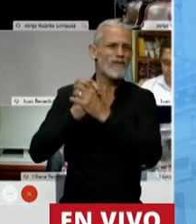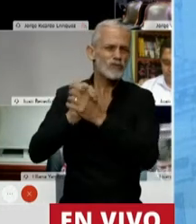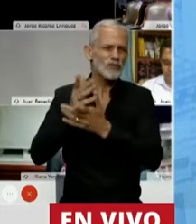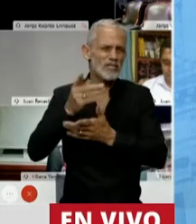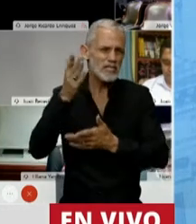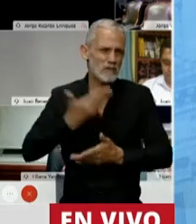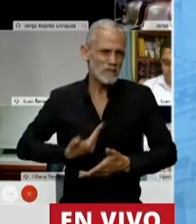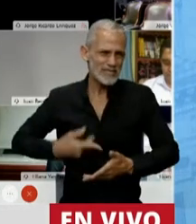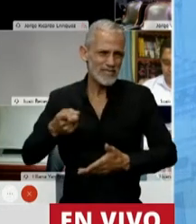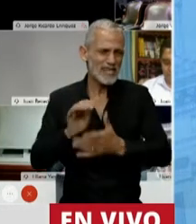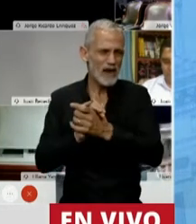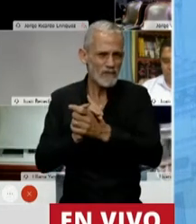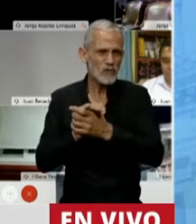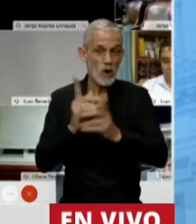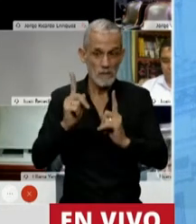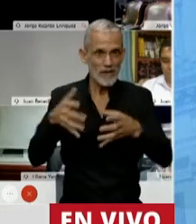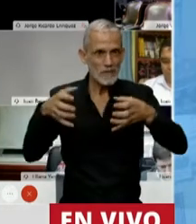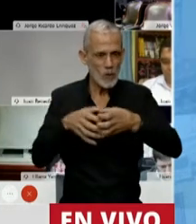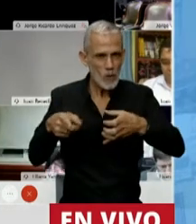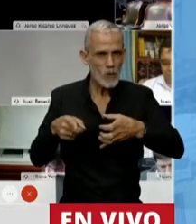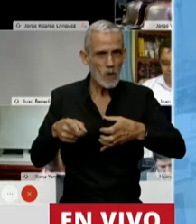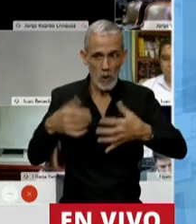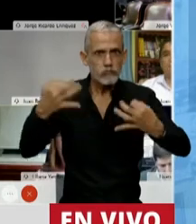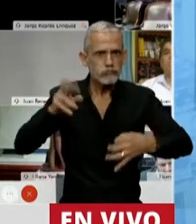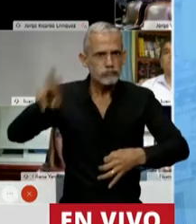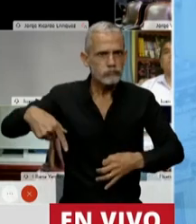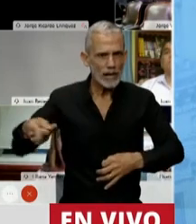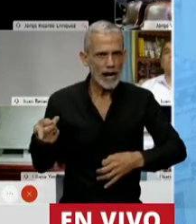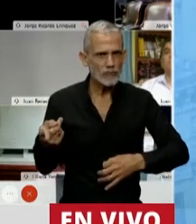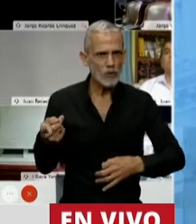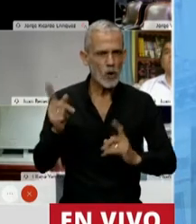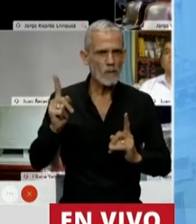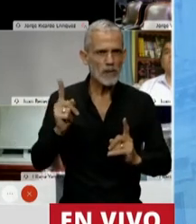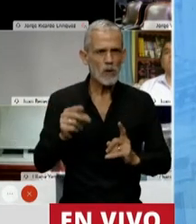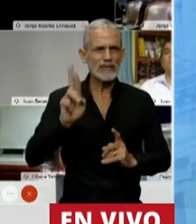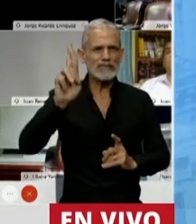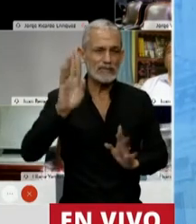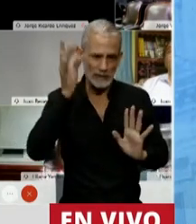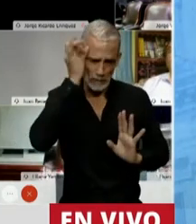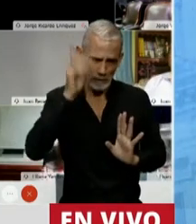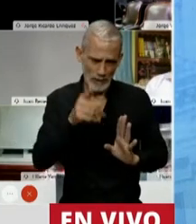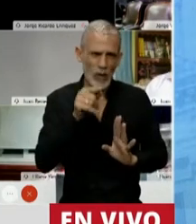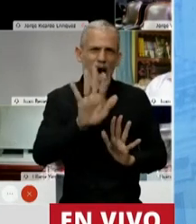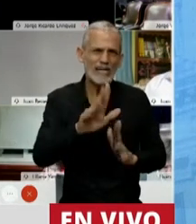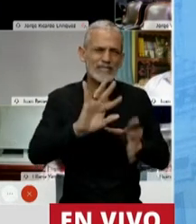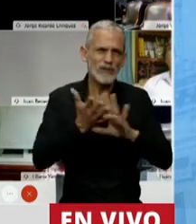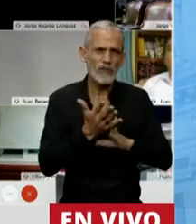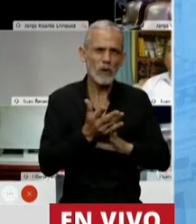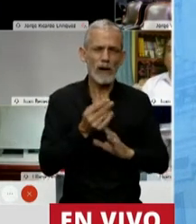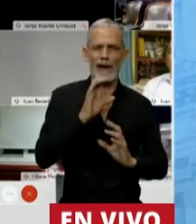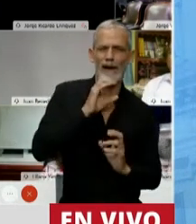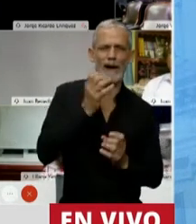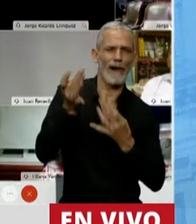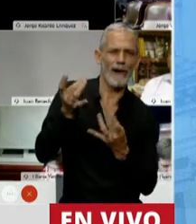del mismo Interbloque, con justo reclamo le decía que retire esa cuestión sarcástica